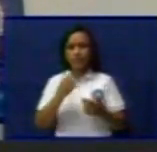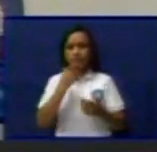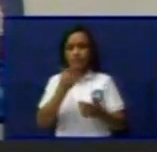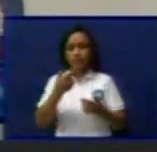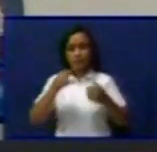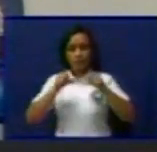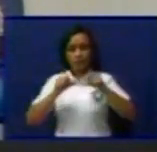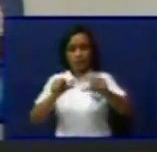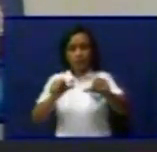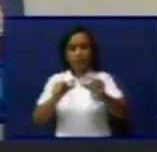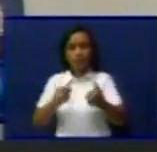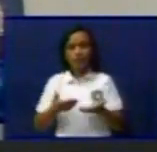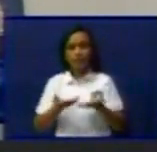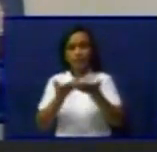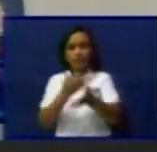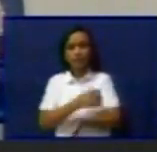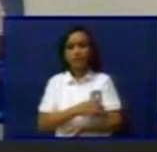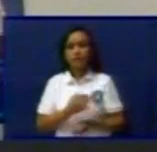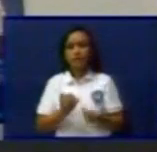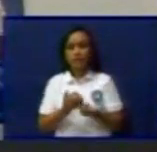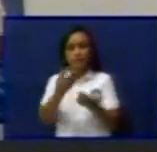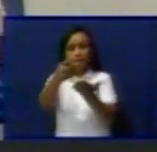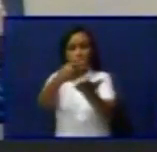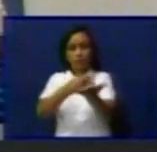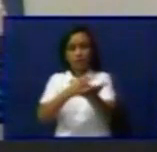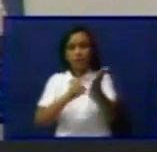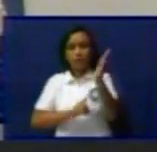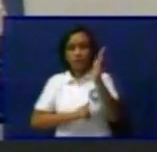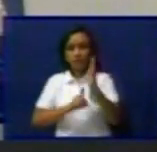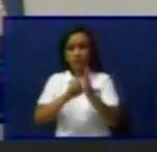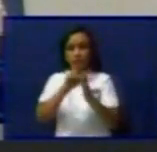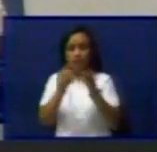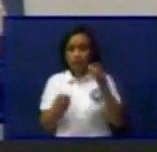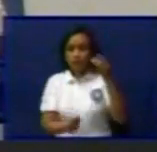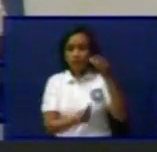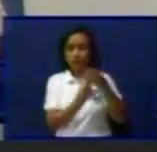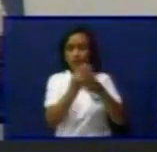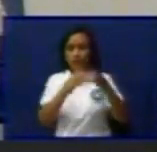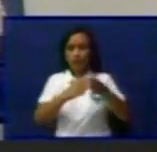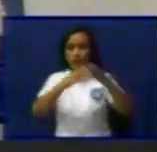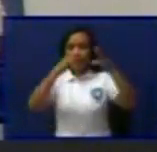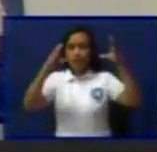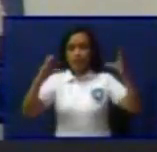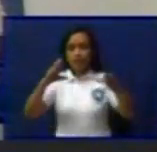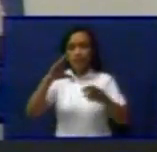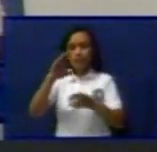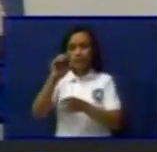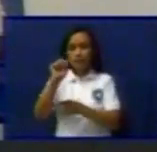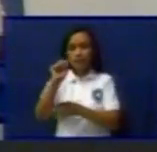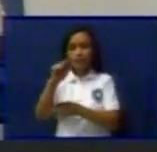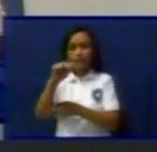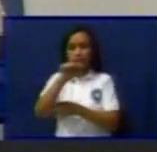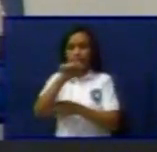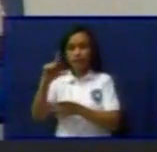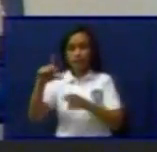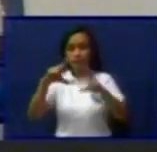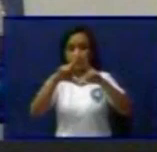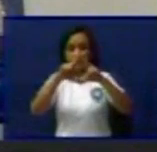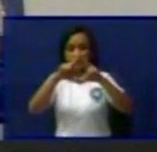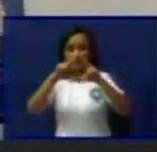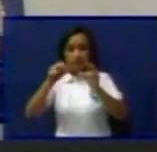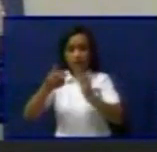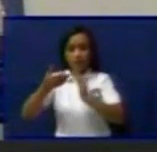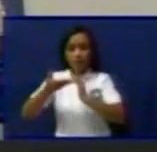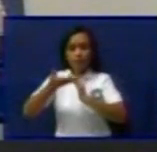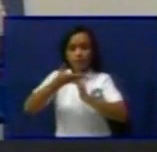Enseguida les presento el proyecto de desarrollo integral del Gran Canal de Nicaragua en nombre del grupo